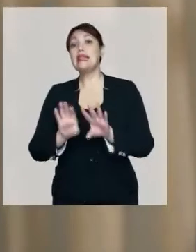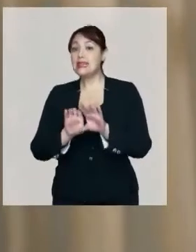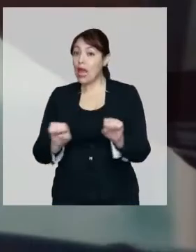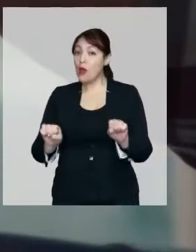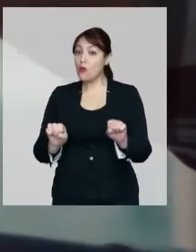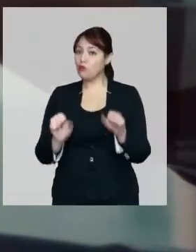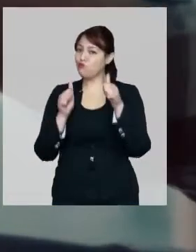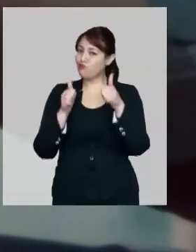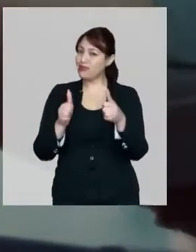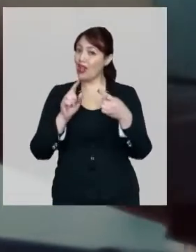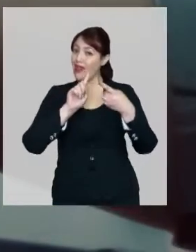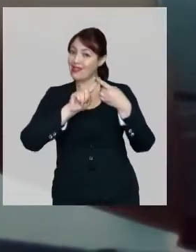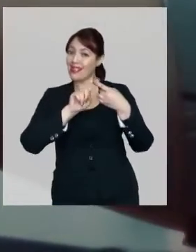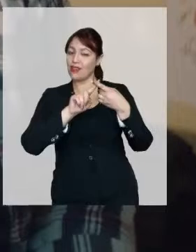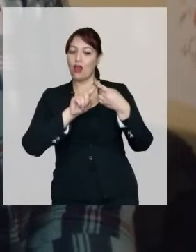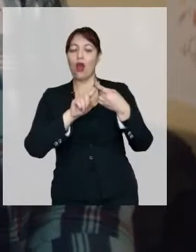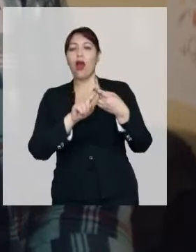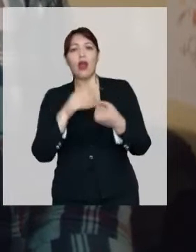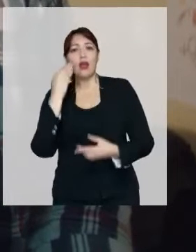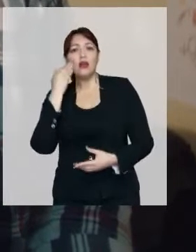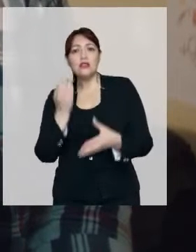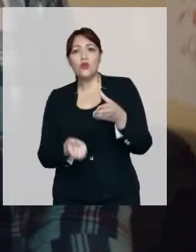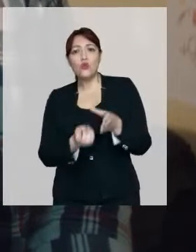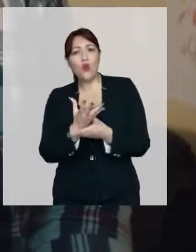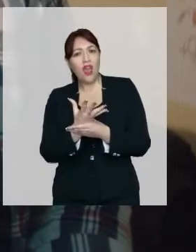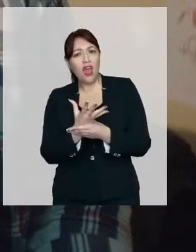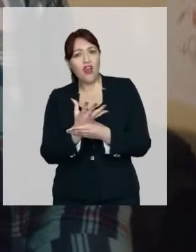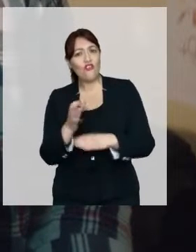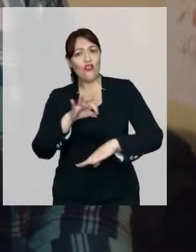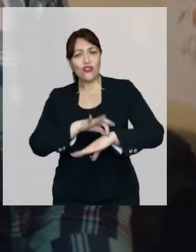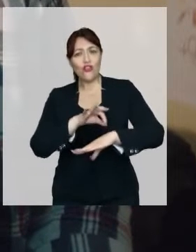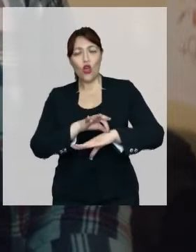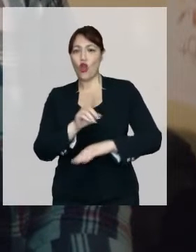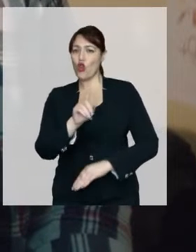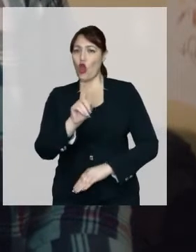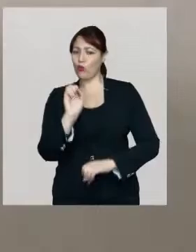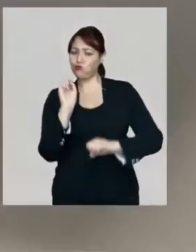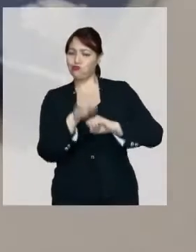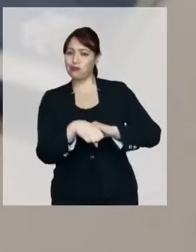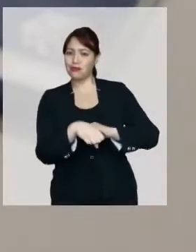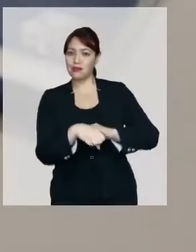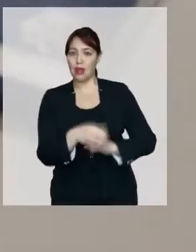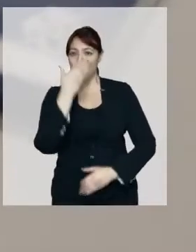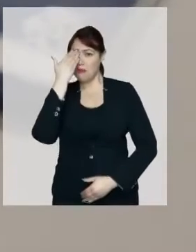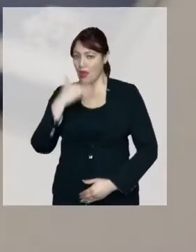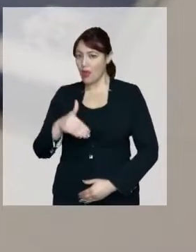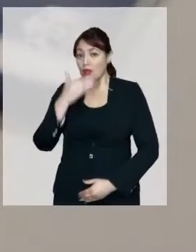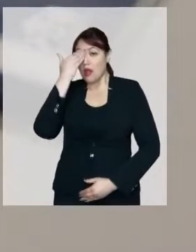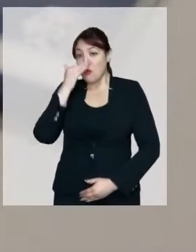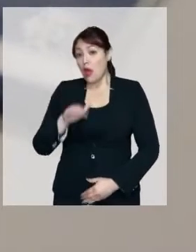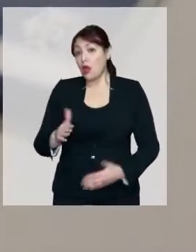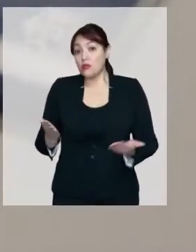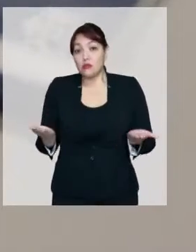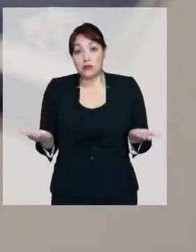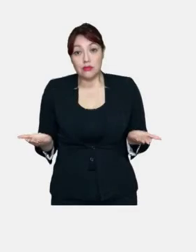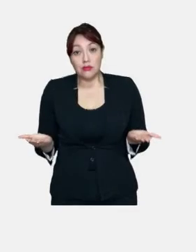Estamos listos con el dedo. Quedó como nuevo, Doc. ¡No te conformes! Si está mala, está mala.